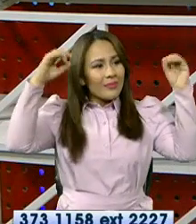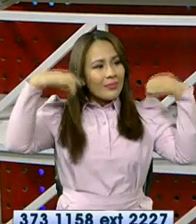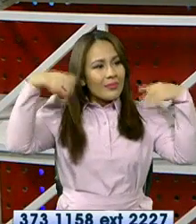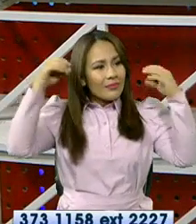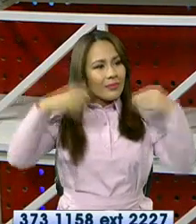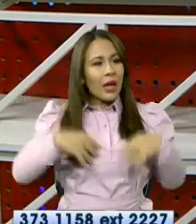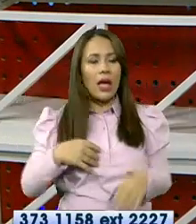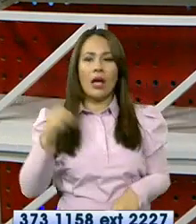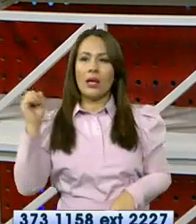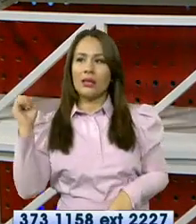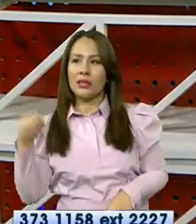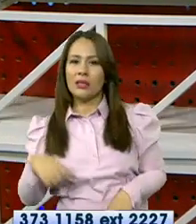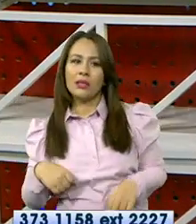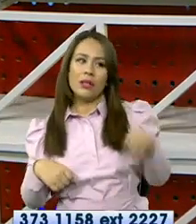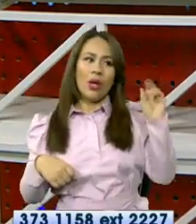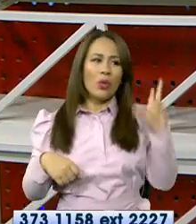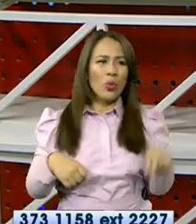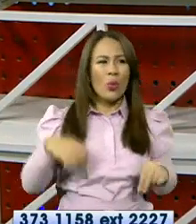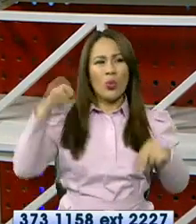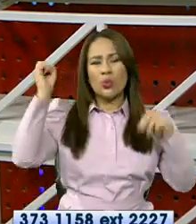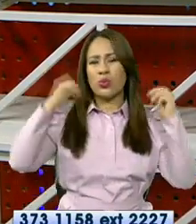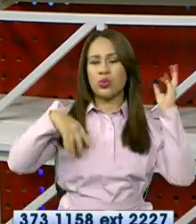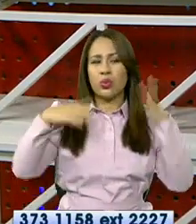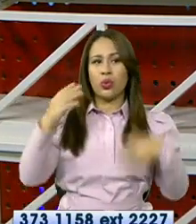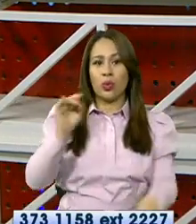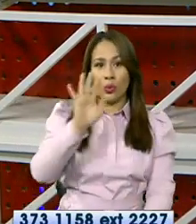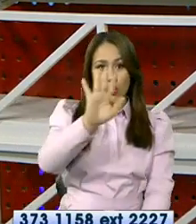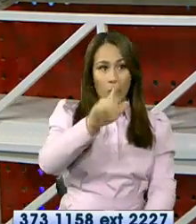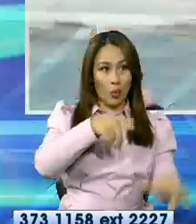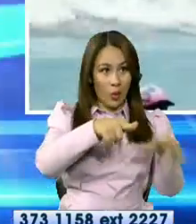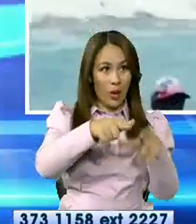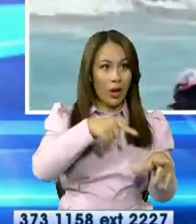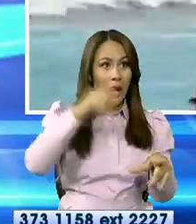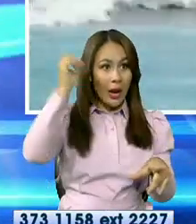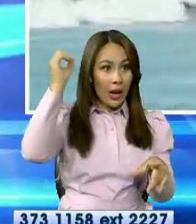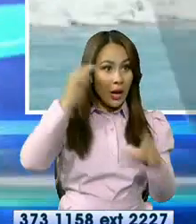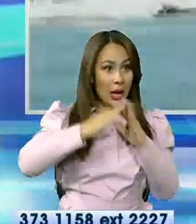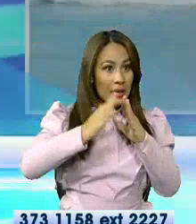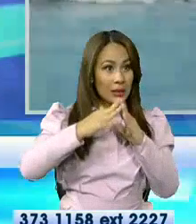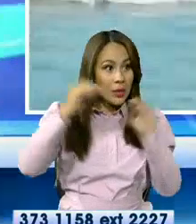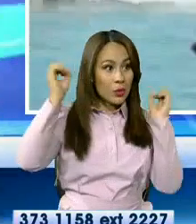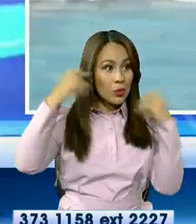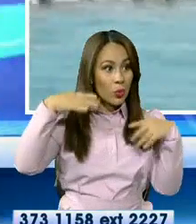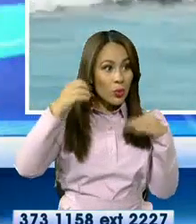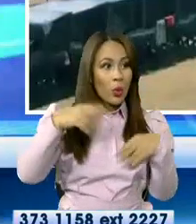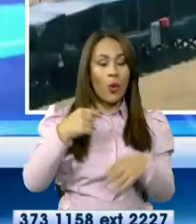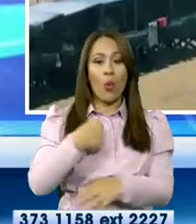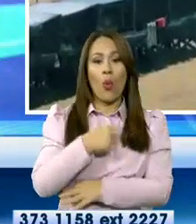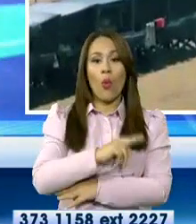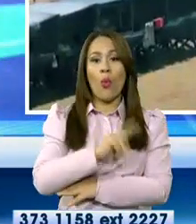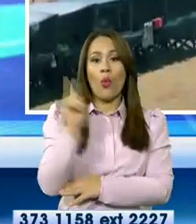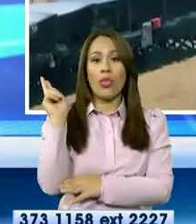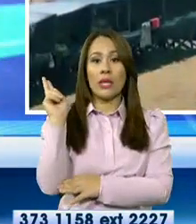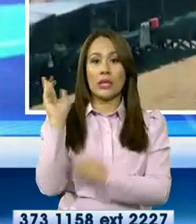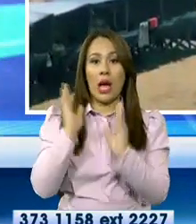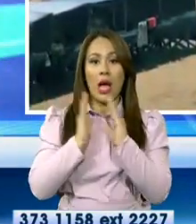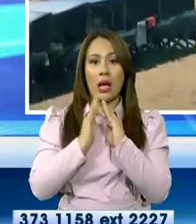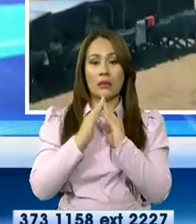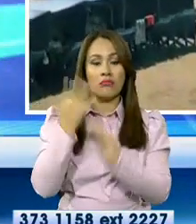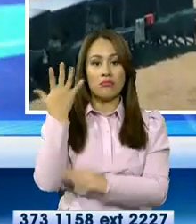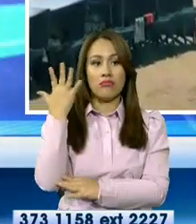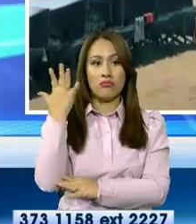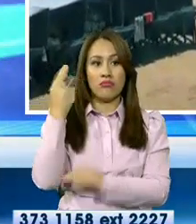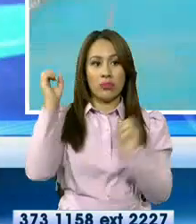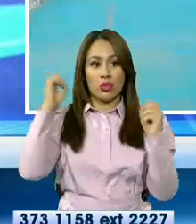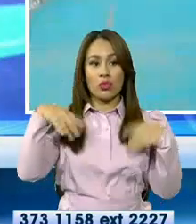pero que no sabe ni por dónde viene. Por tu zona, tu barrio. Por tu zona llovió. Bueno, déjame decirte que en Urdesa no. No. No, pero te dije, sí,